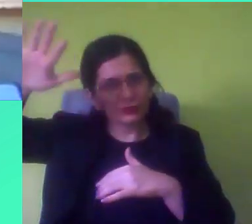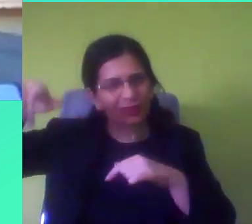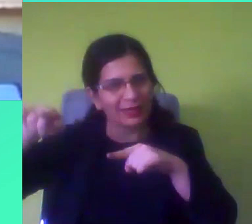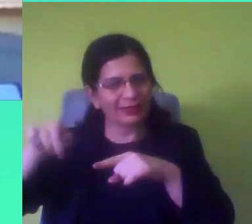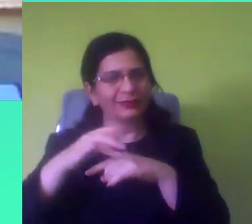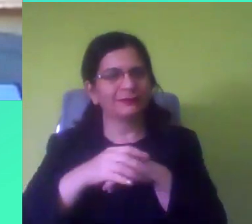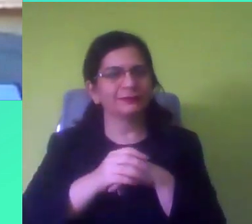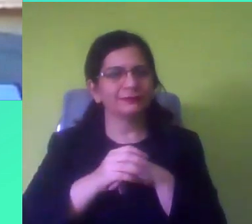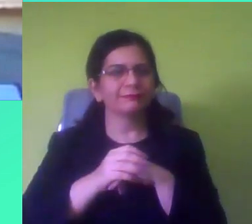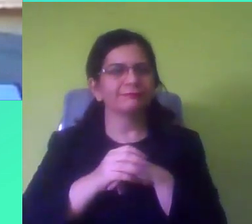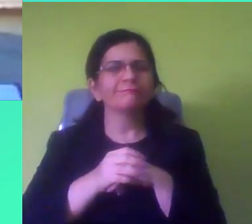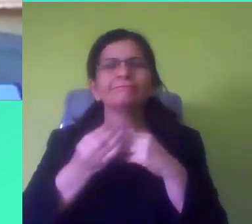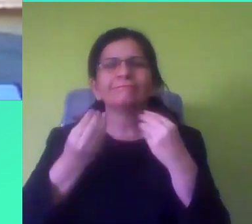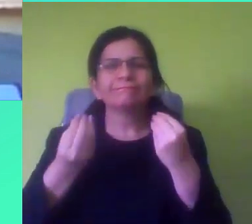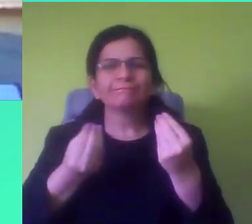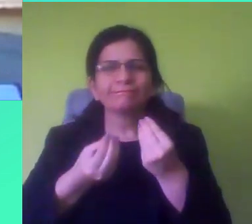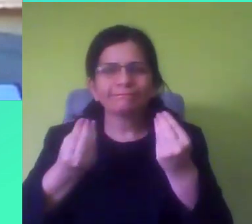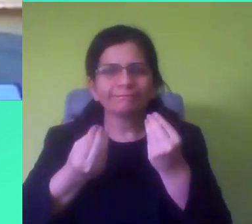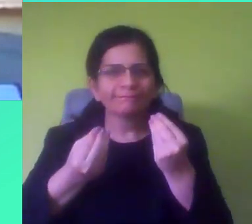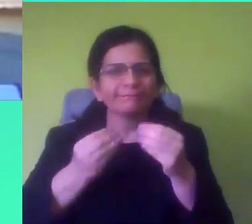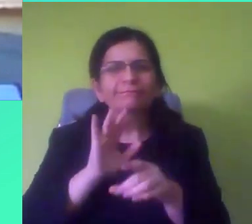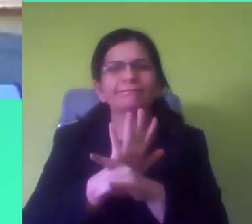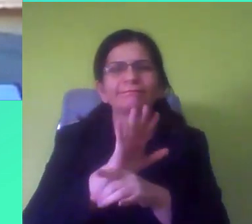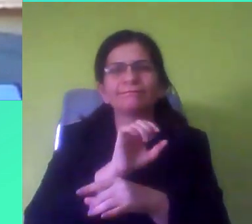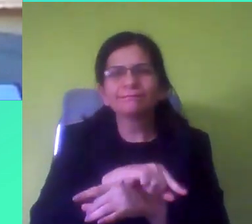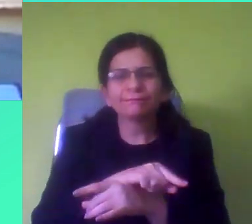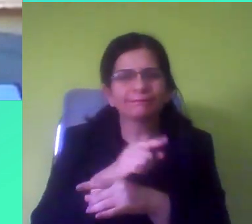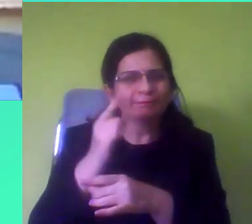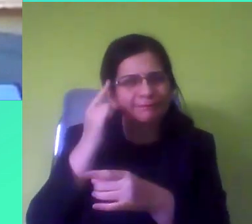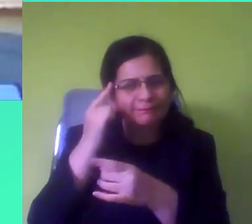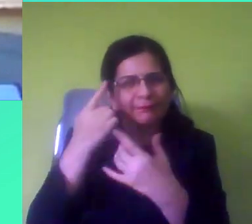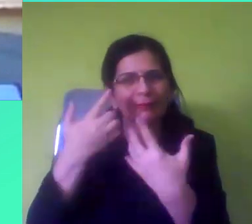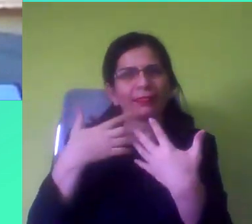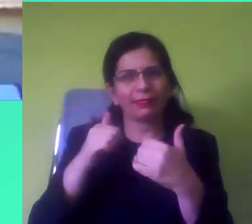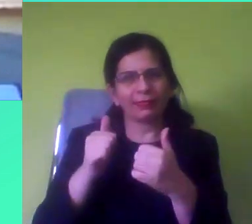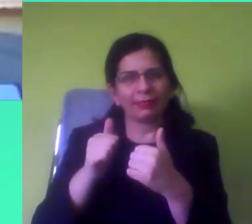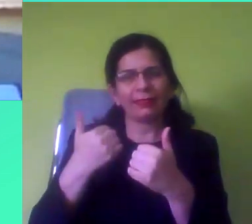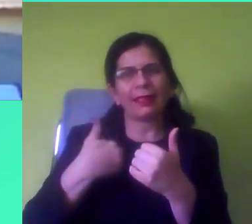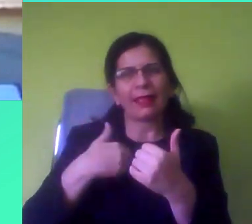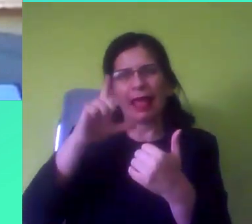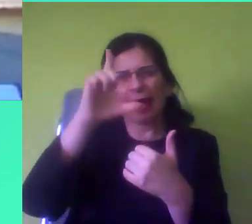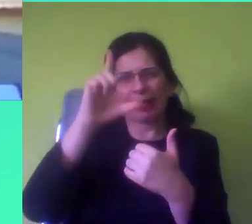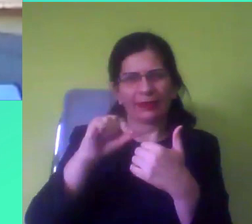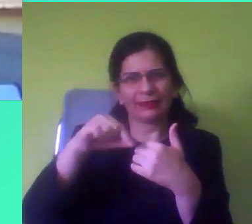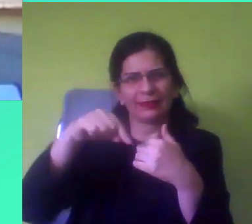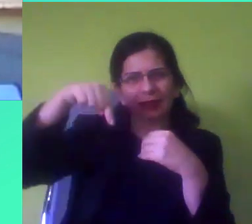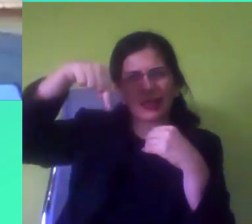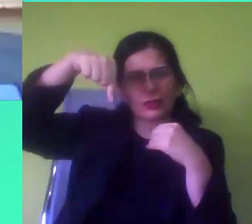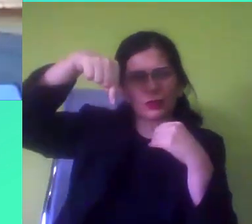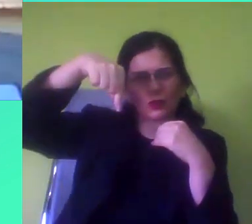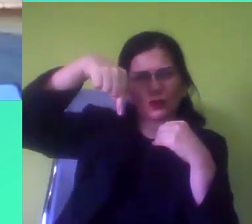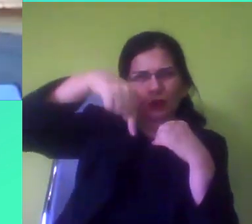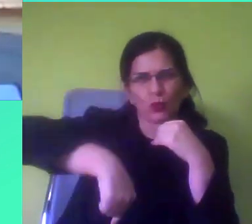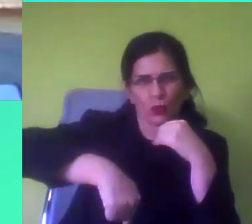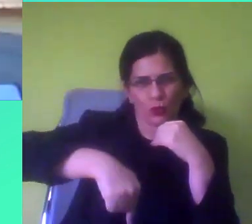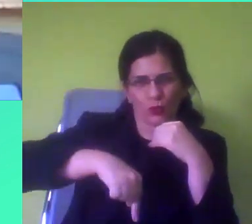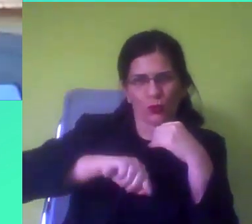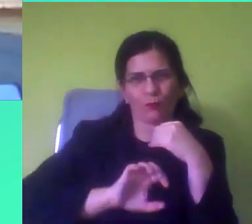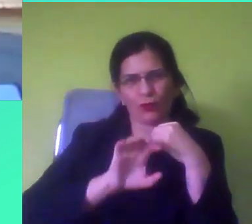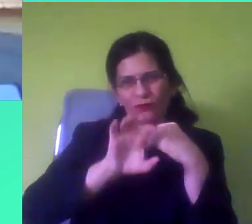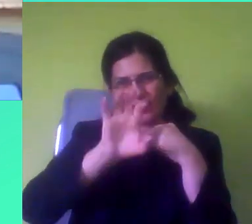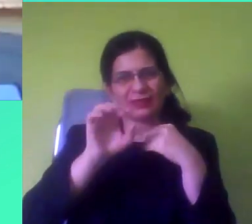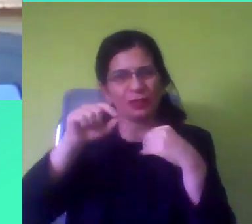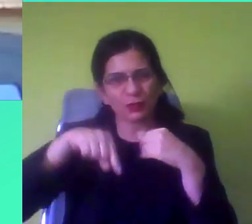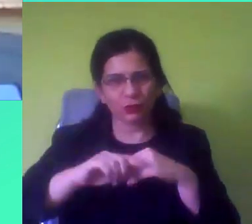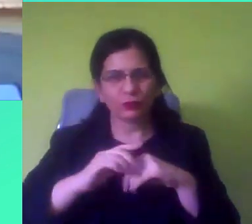esta precipitación está principalmente focalizada en lo que es Patagonia, y es por eso que nosotros hablamos de los Andes de Patagonia como los